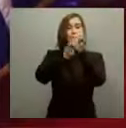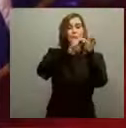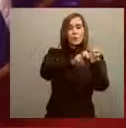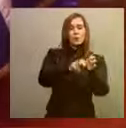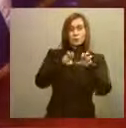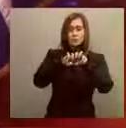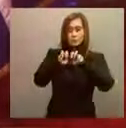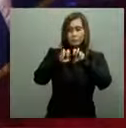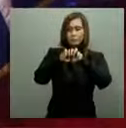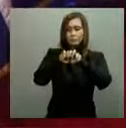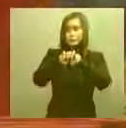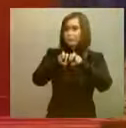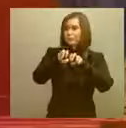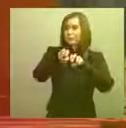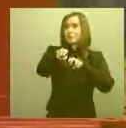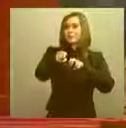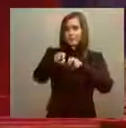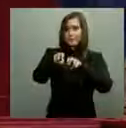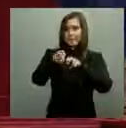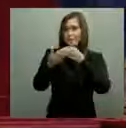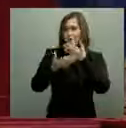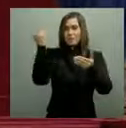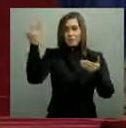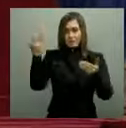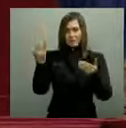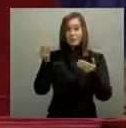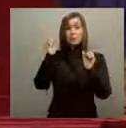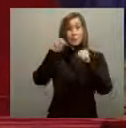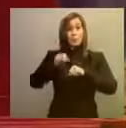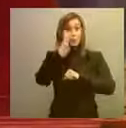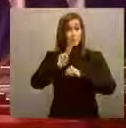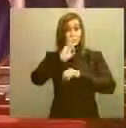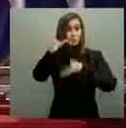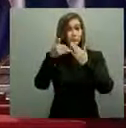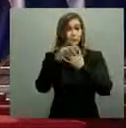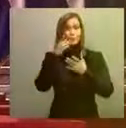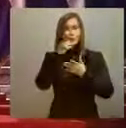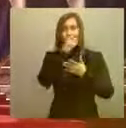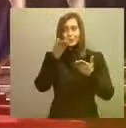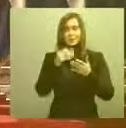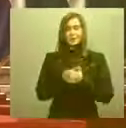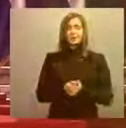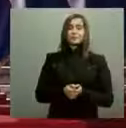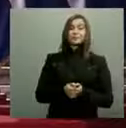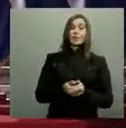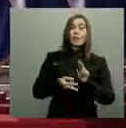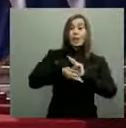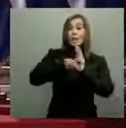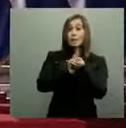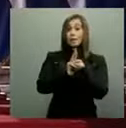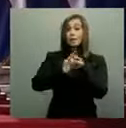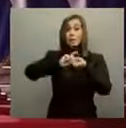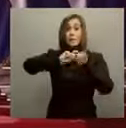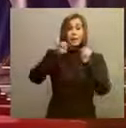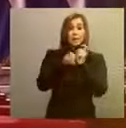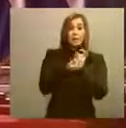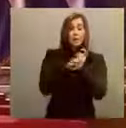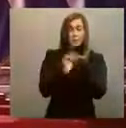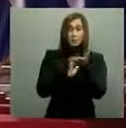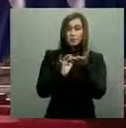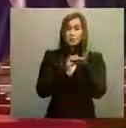descongestione el tránsito y que sea útil para todos los ciudadanos. La reforma para la transformación